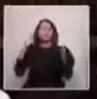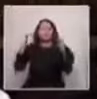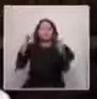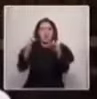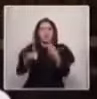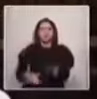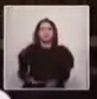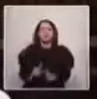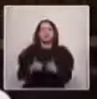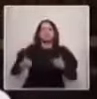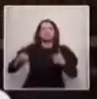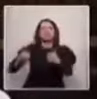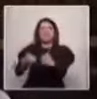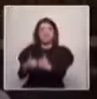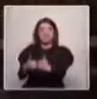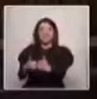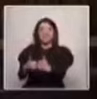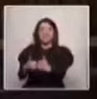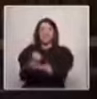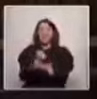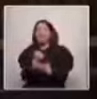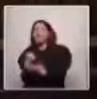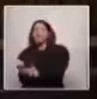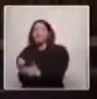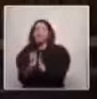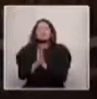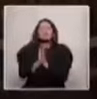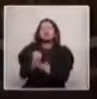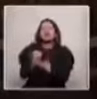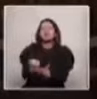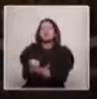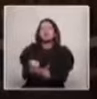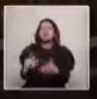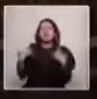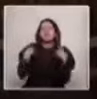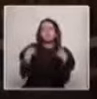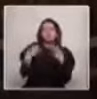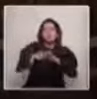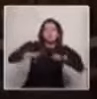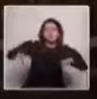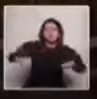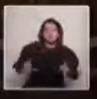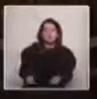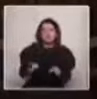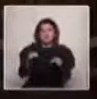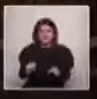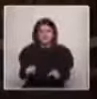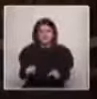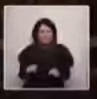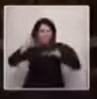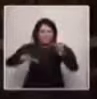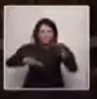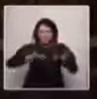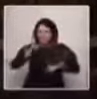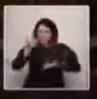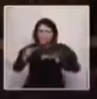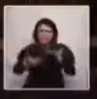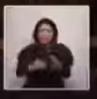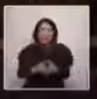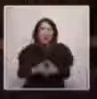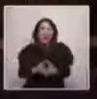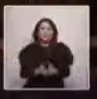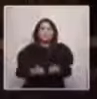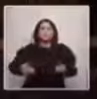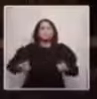la mesa, hacer favores y repartirse los cargos. Esa es la letra de esta canción llamada Ampliemos la